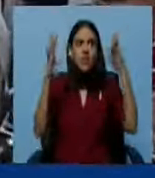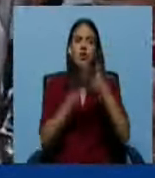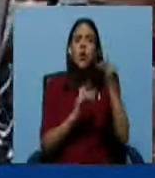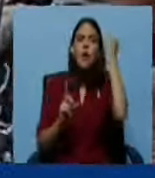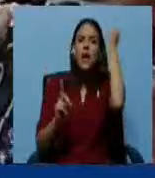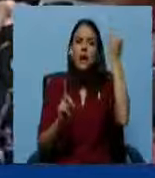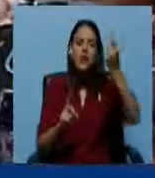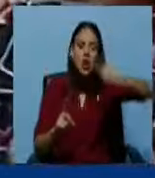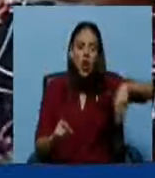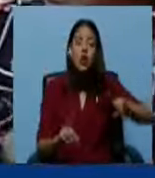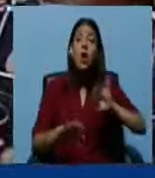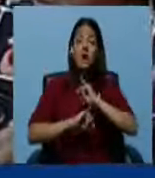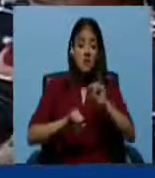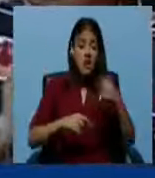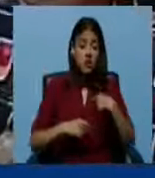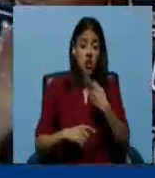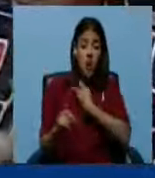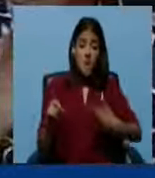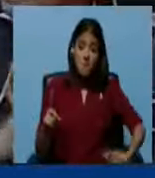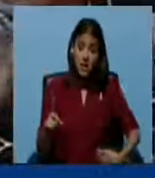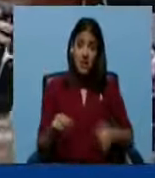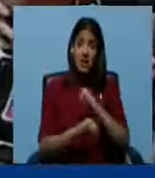toque.